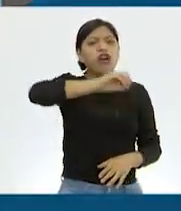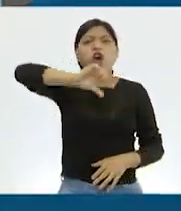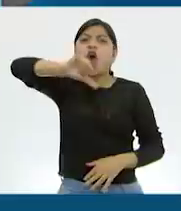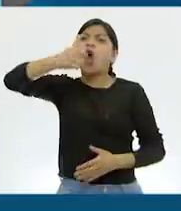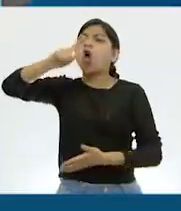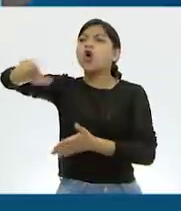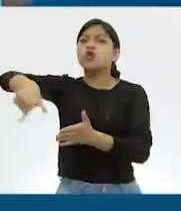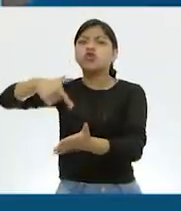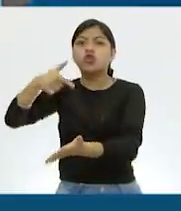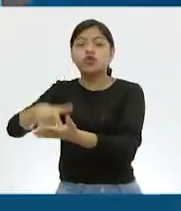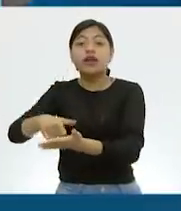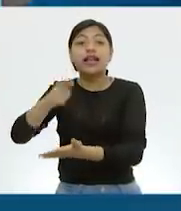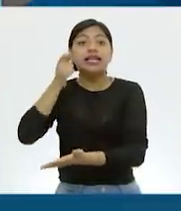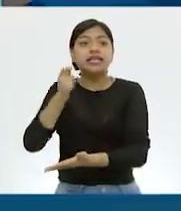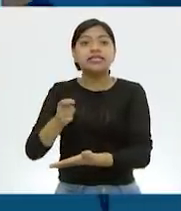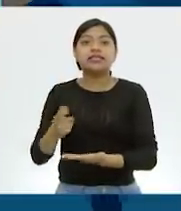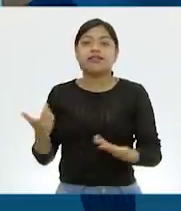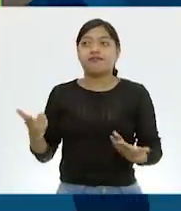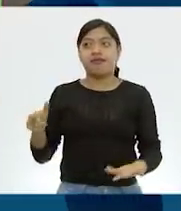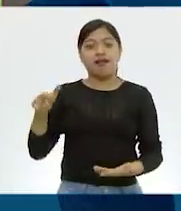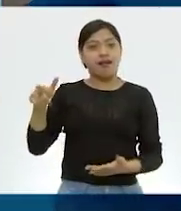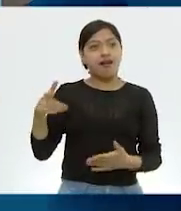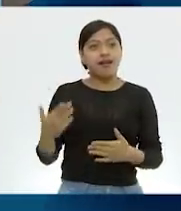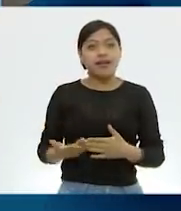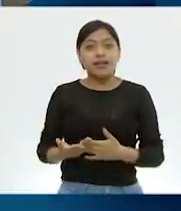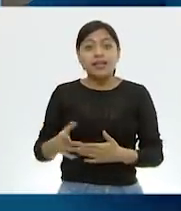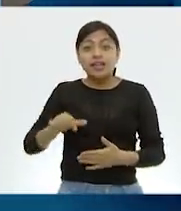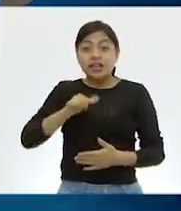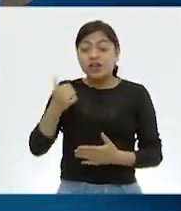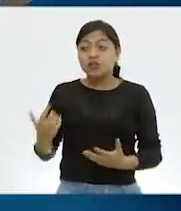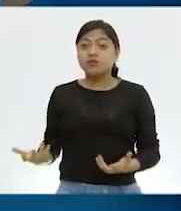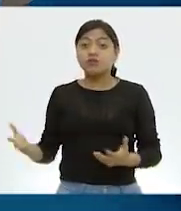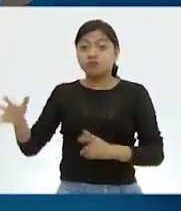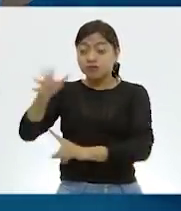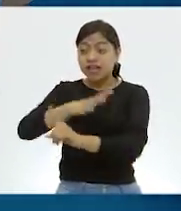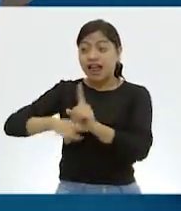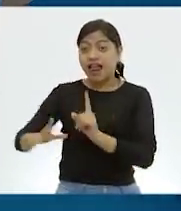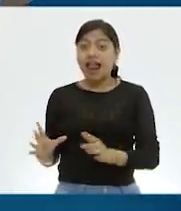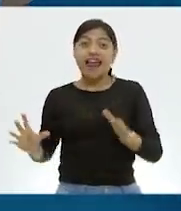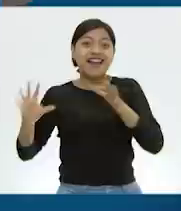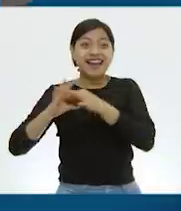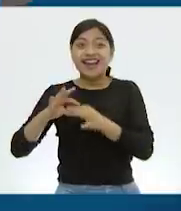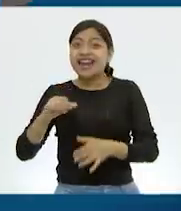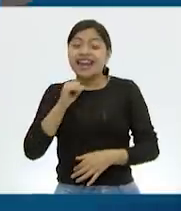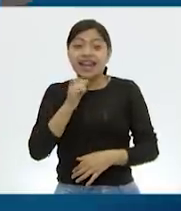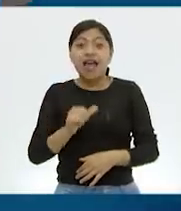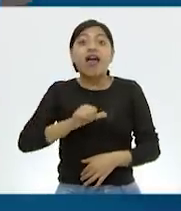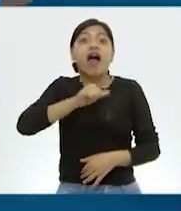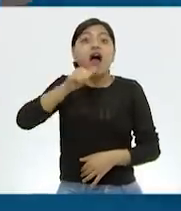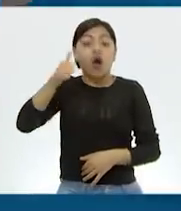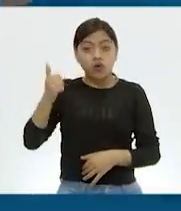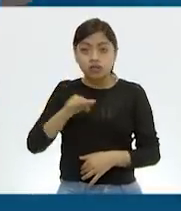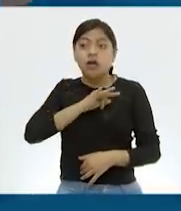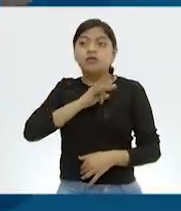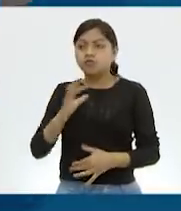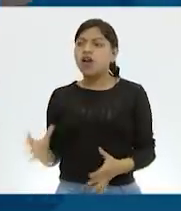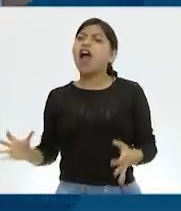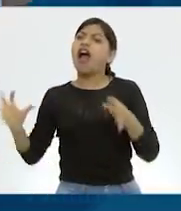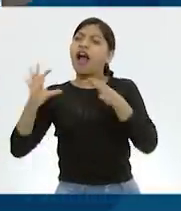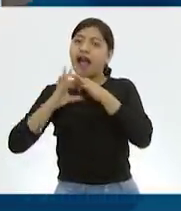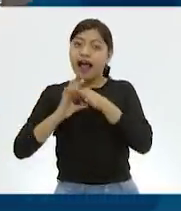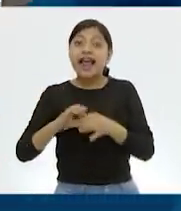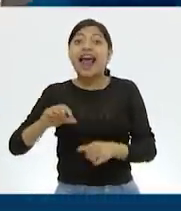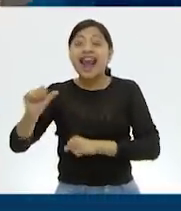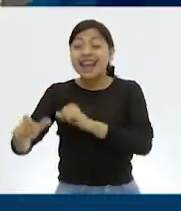se consideran exóticas. Muchas de ellas no logran adaptarse y no sobreviven, pero otras pueden establecerse y afectar a las especies que ya habitan